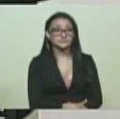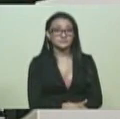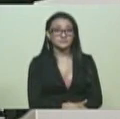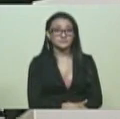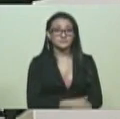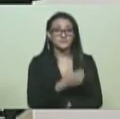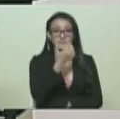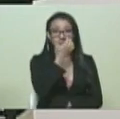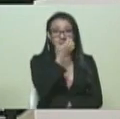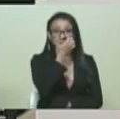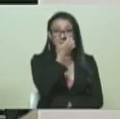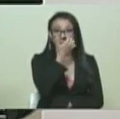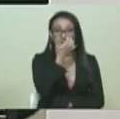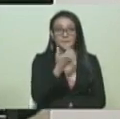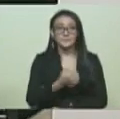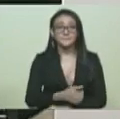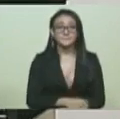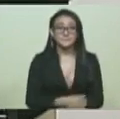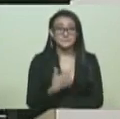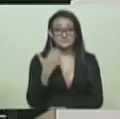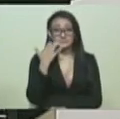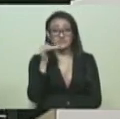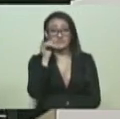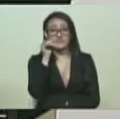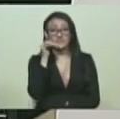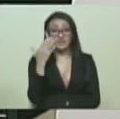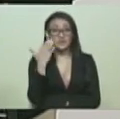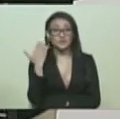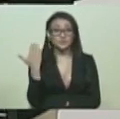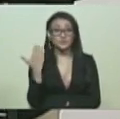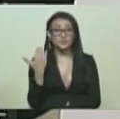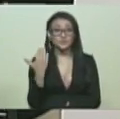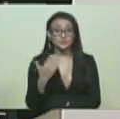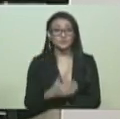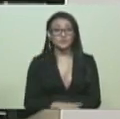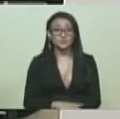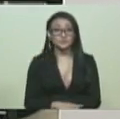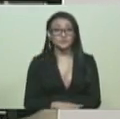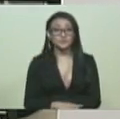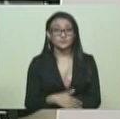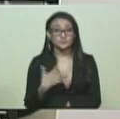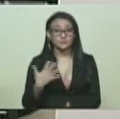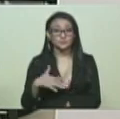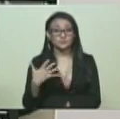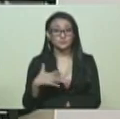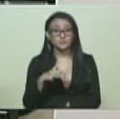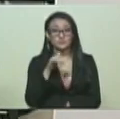Bueno, creo que el video es más que elocuente.